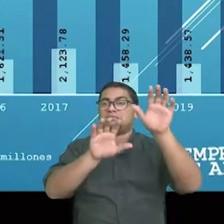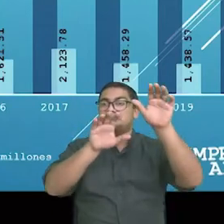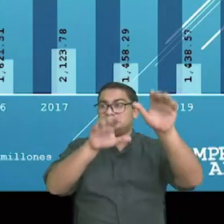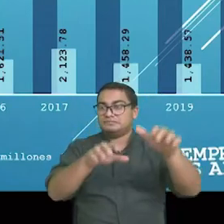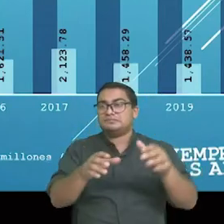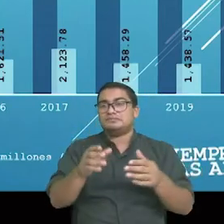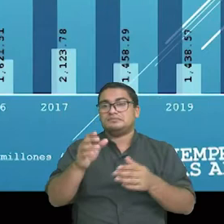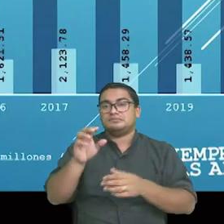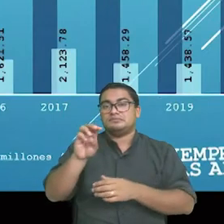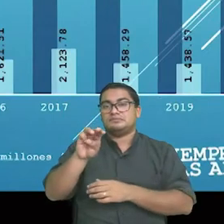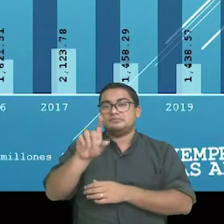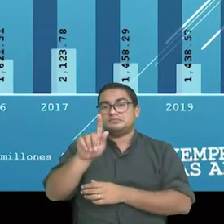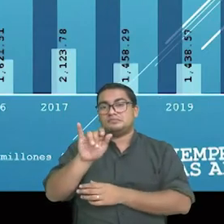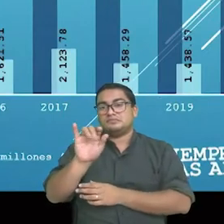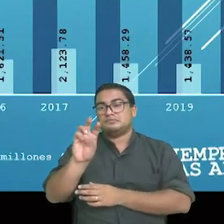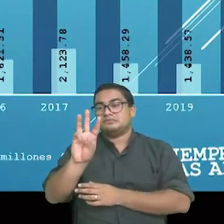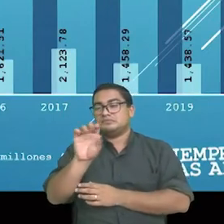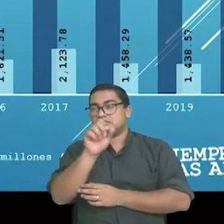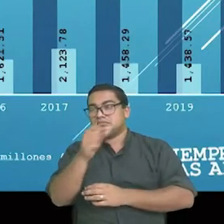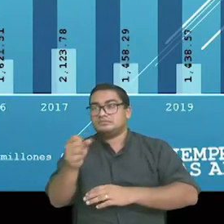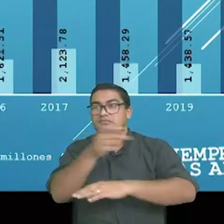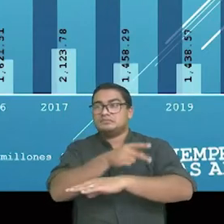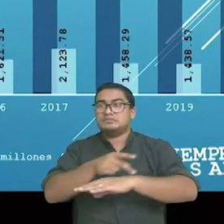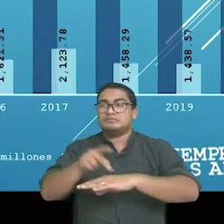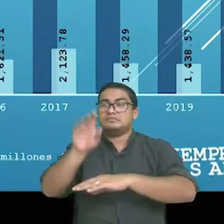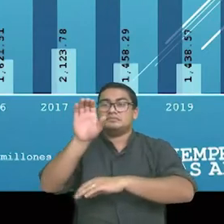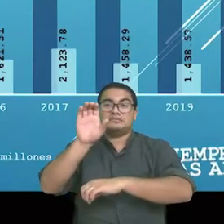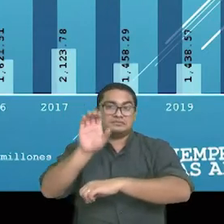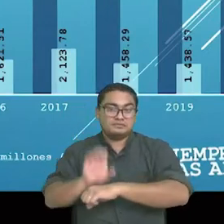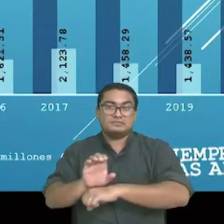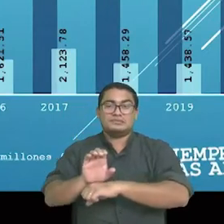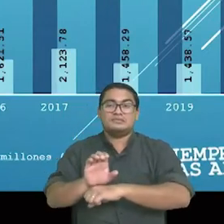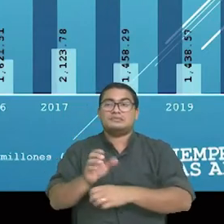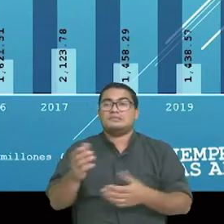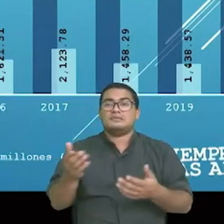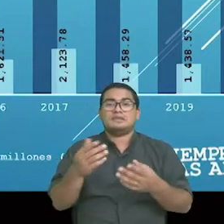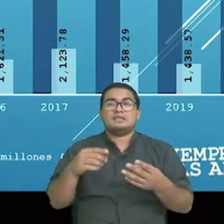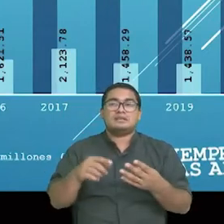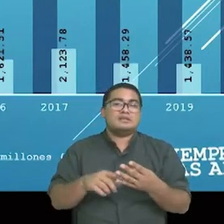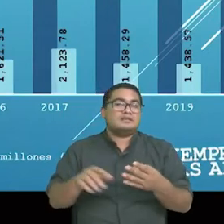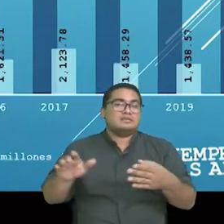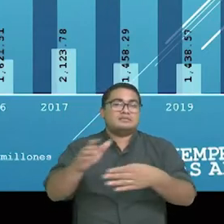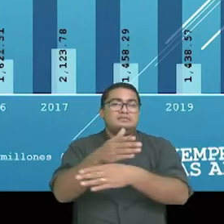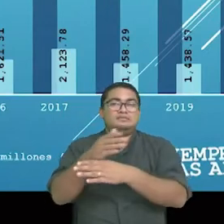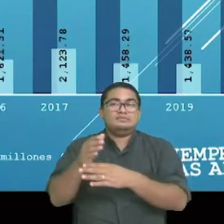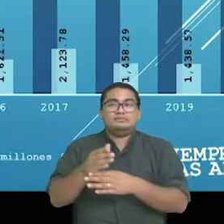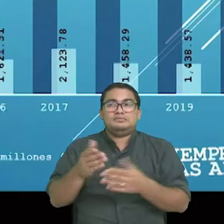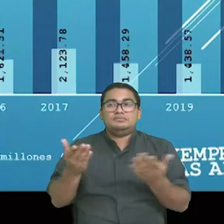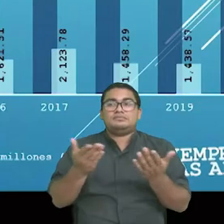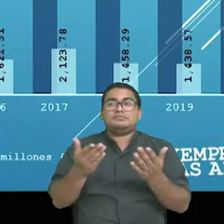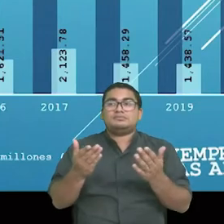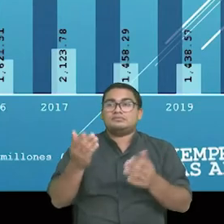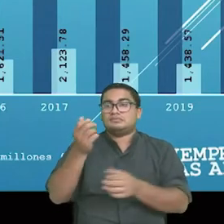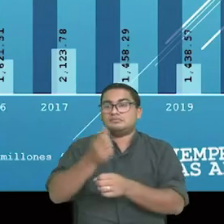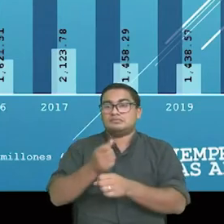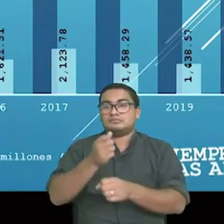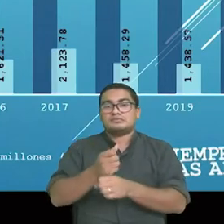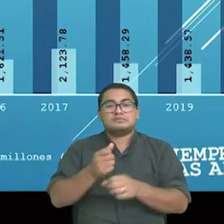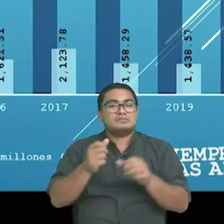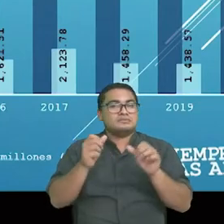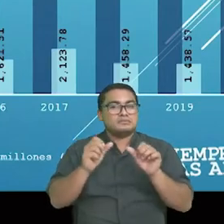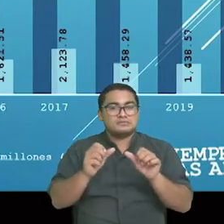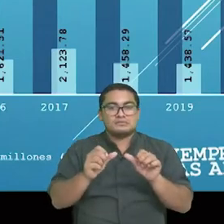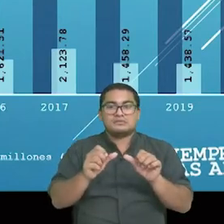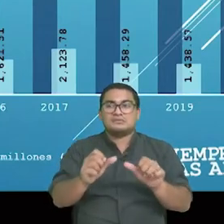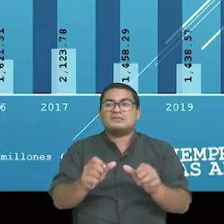Matiguá, el Nuevo Amanecer, en la comunidad, el primario de la comunidad de Los Chiles, etcétera. No nos vamos a detener porque sería...